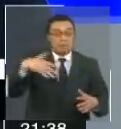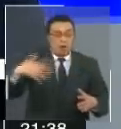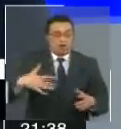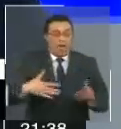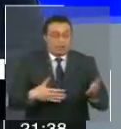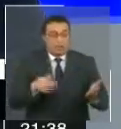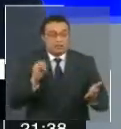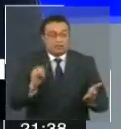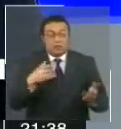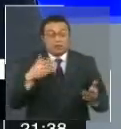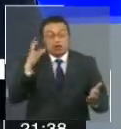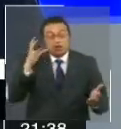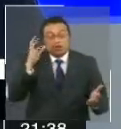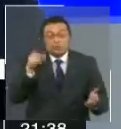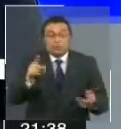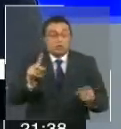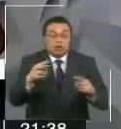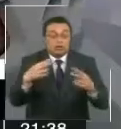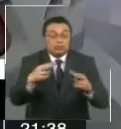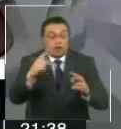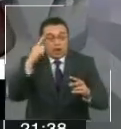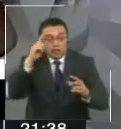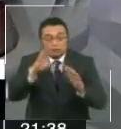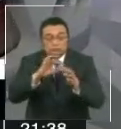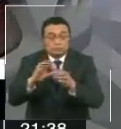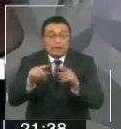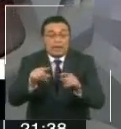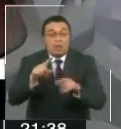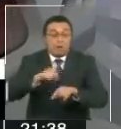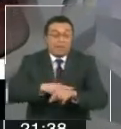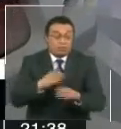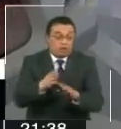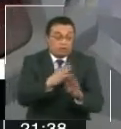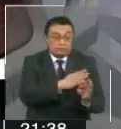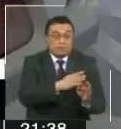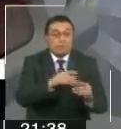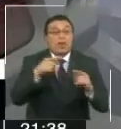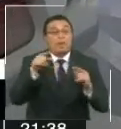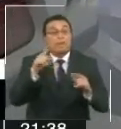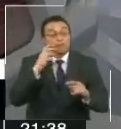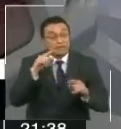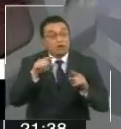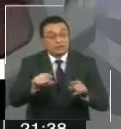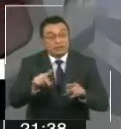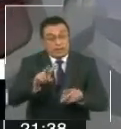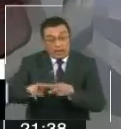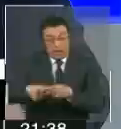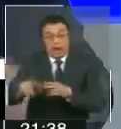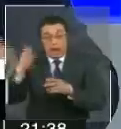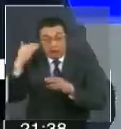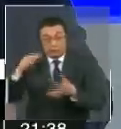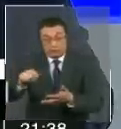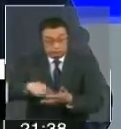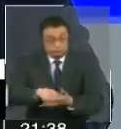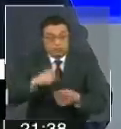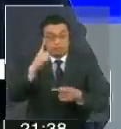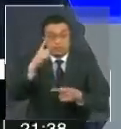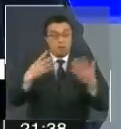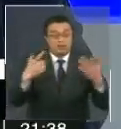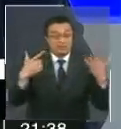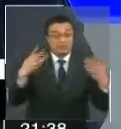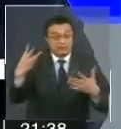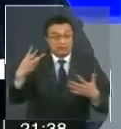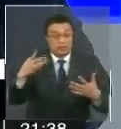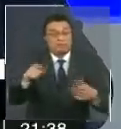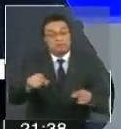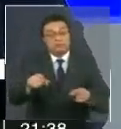importantes. No lo sé, son valoraciones que tendrán que existir en su momento. Pero de que él hizo lo que hizo en el año 73,